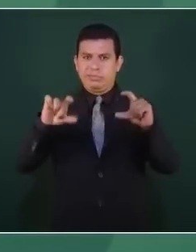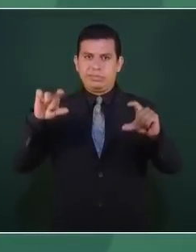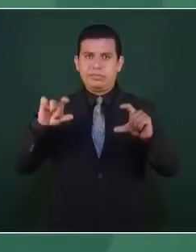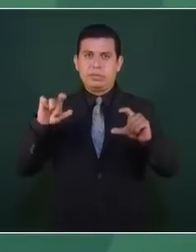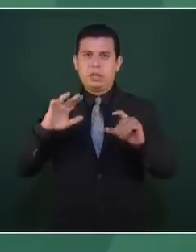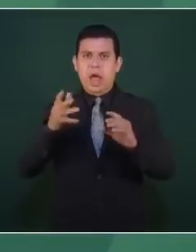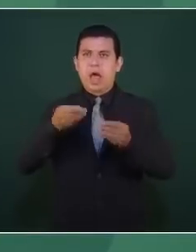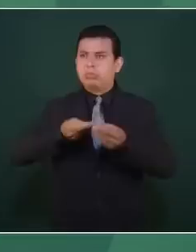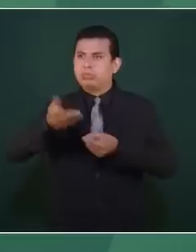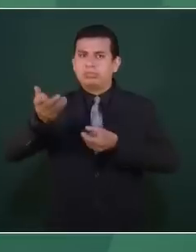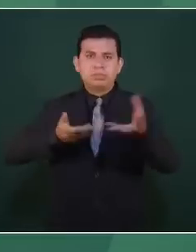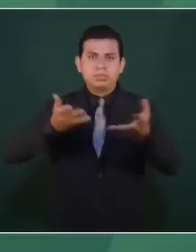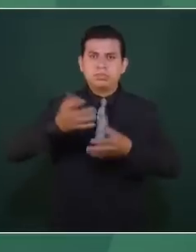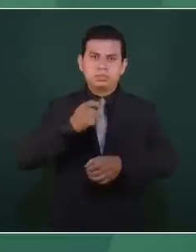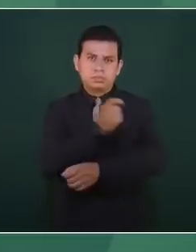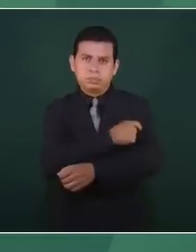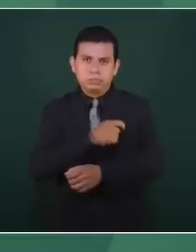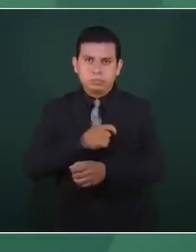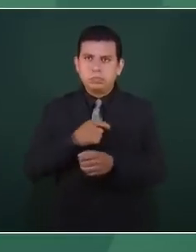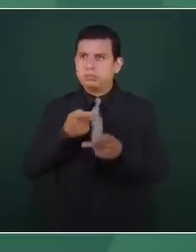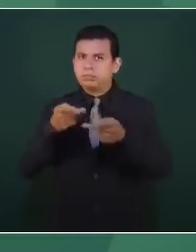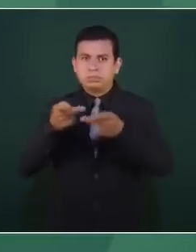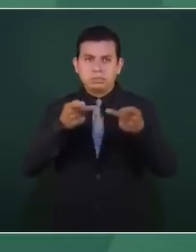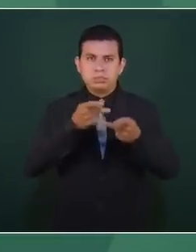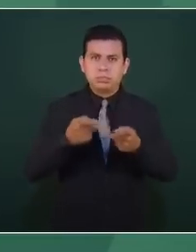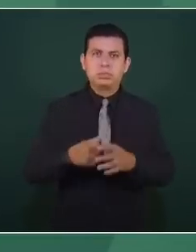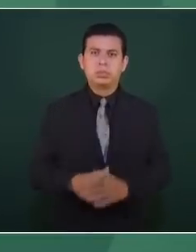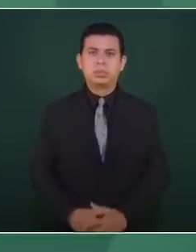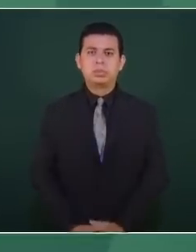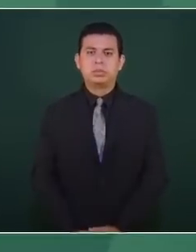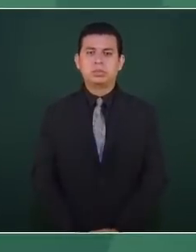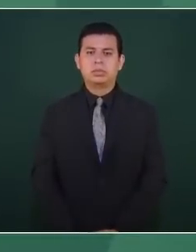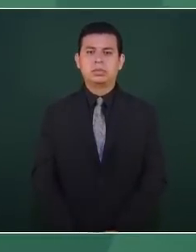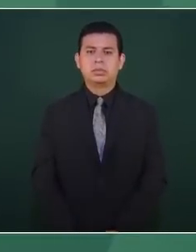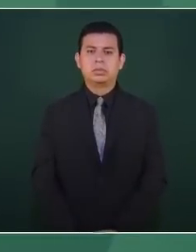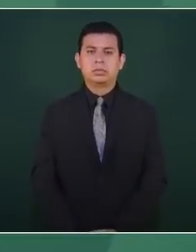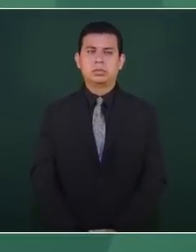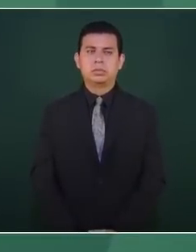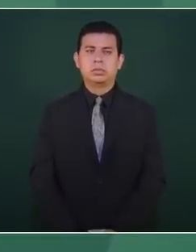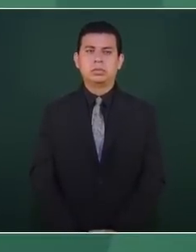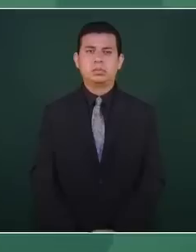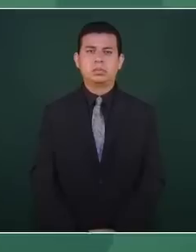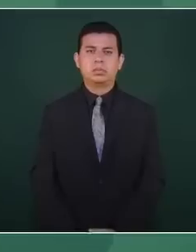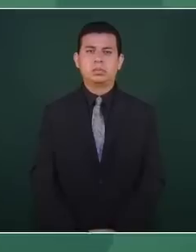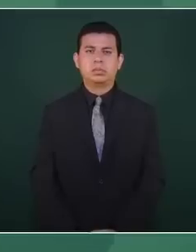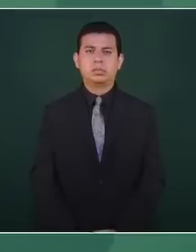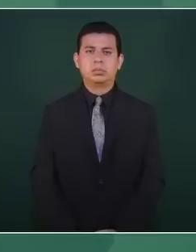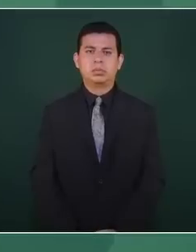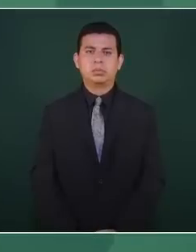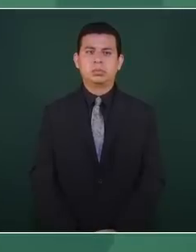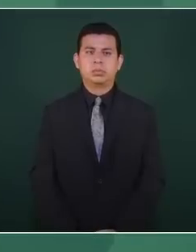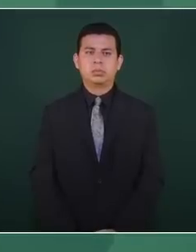3,141,475 dosis para vacunas, y han sido de ellas vía terrestre han sido